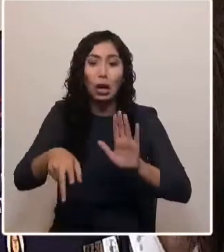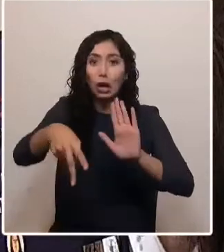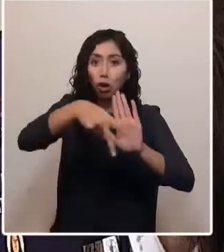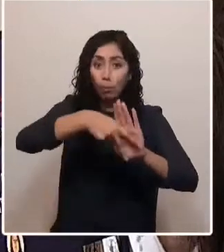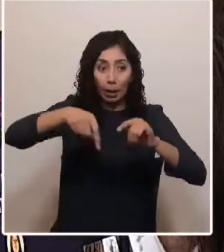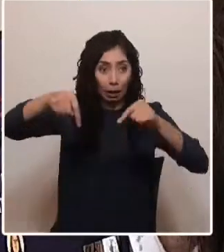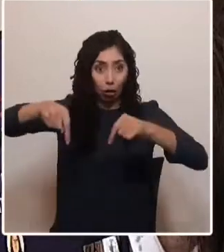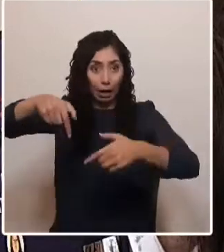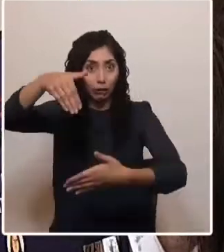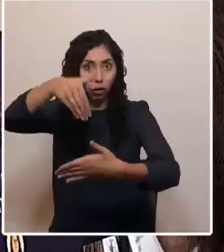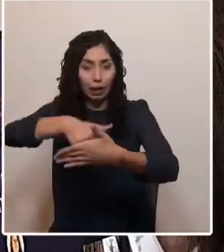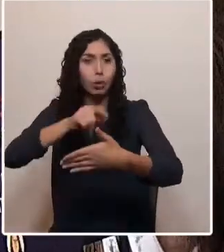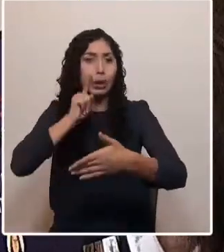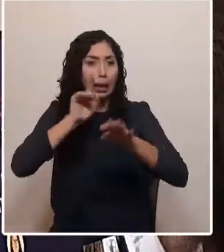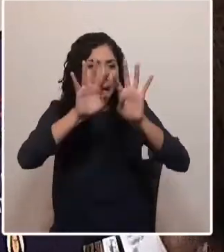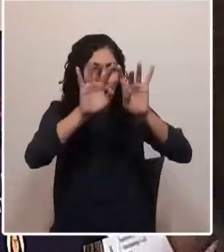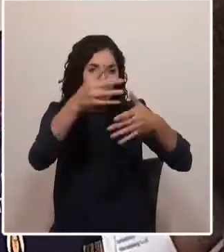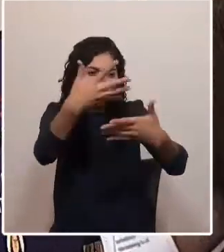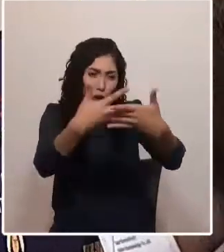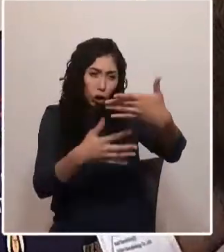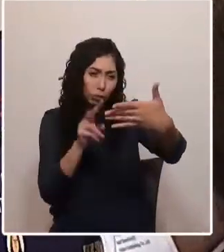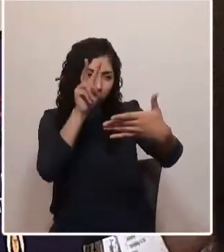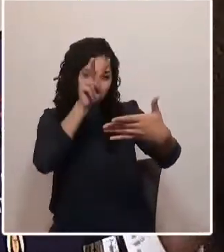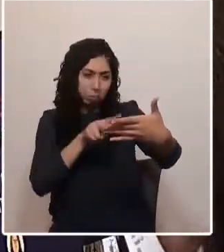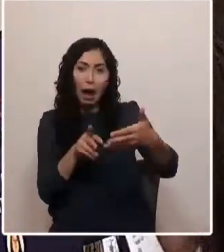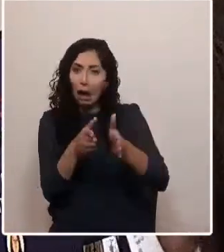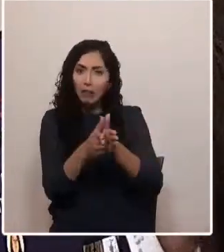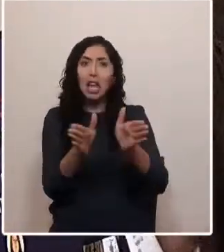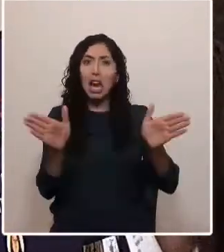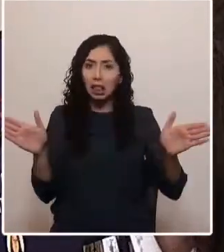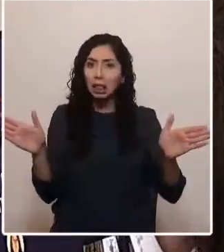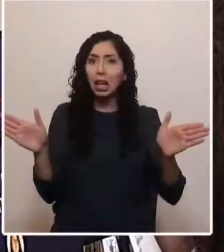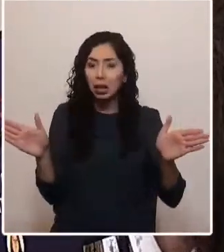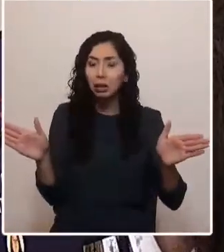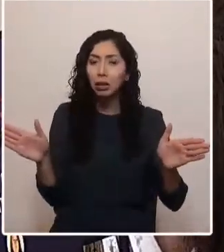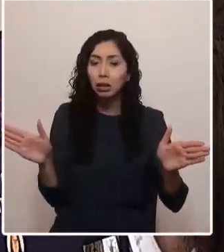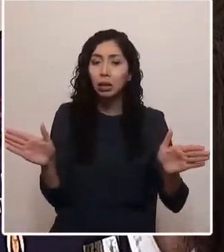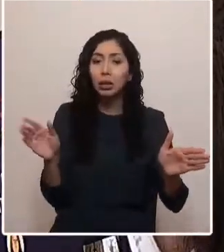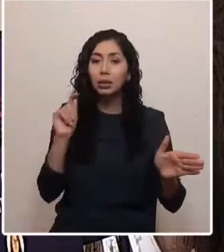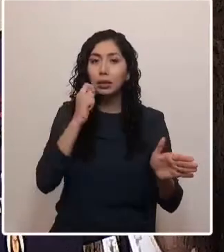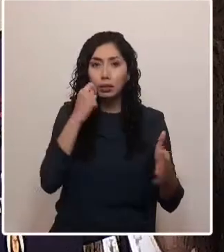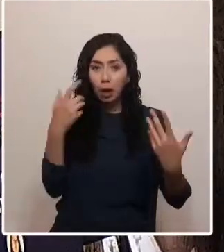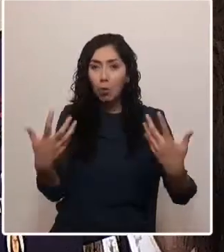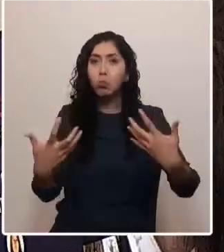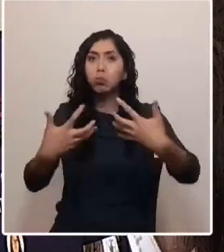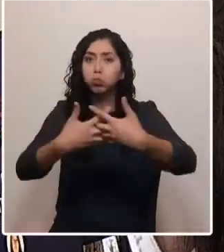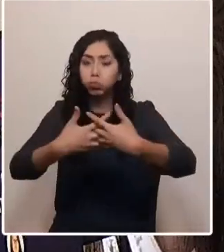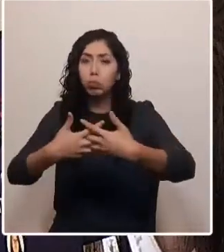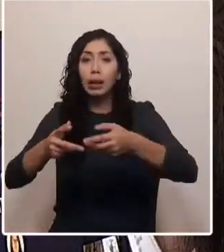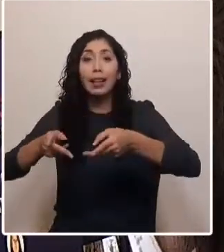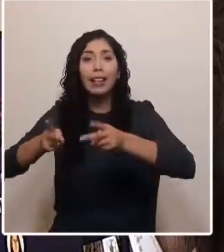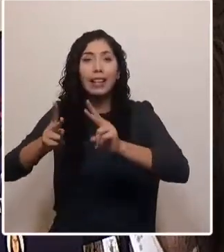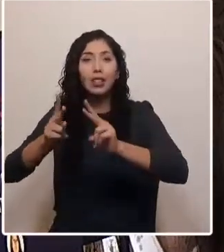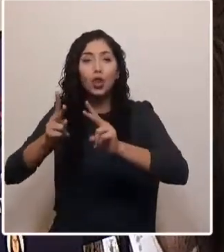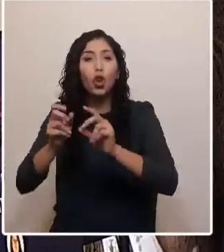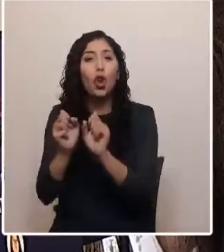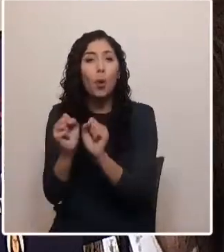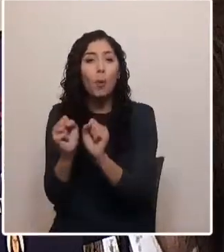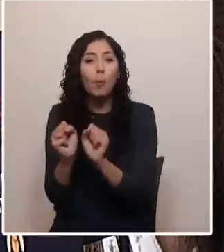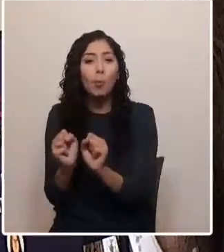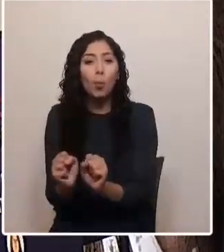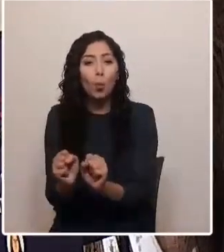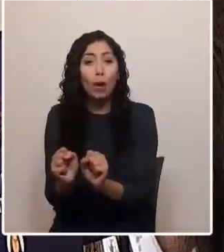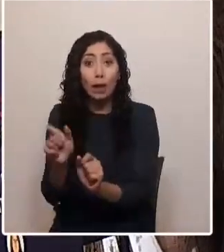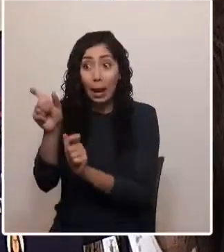mantiene una redacción abierta, lo que la hace compatible para que este derecho comprenda la posibilidad que sus titulares